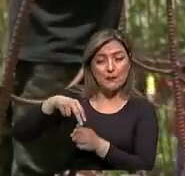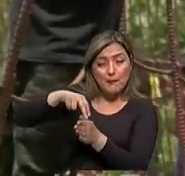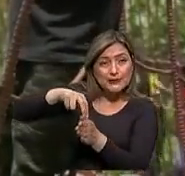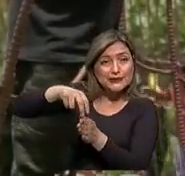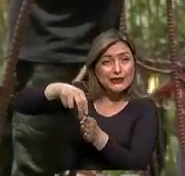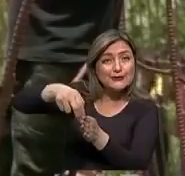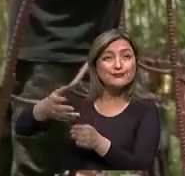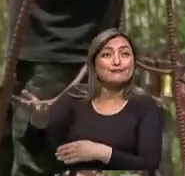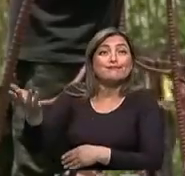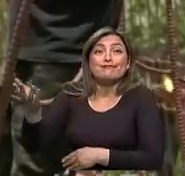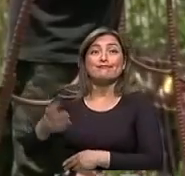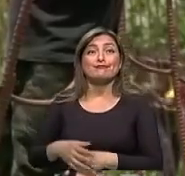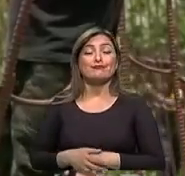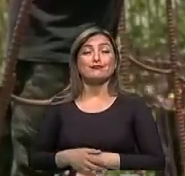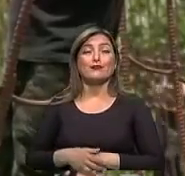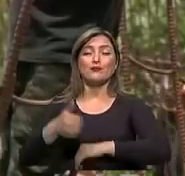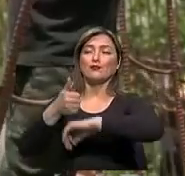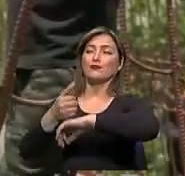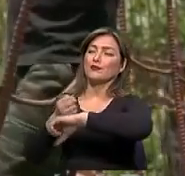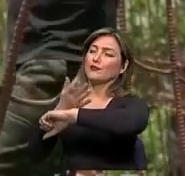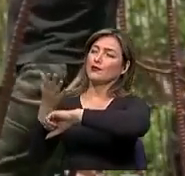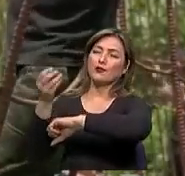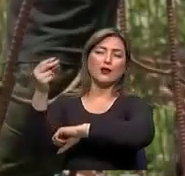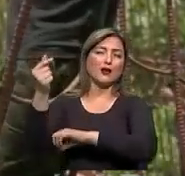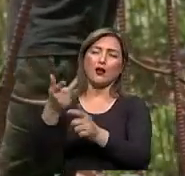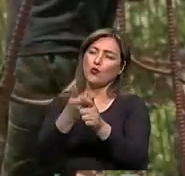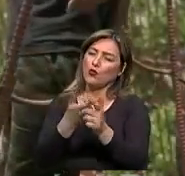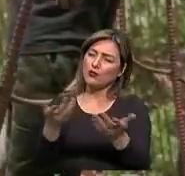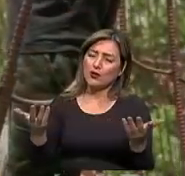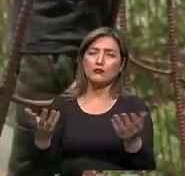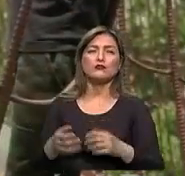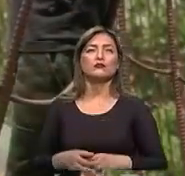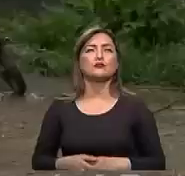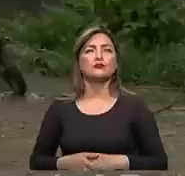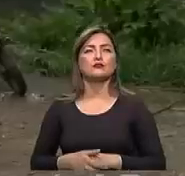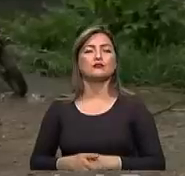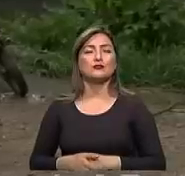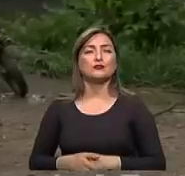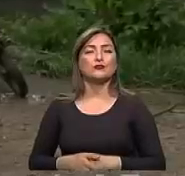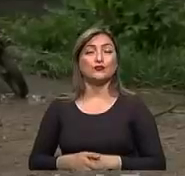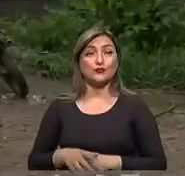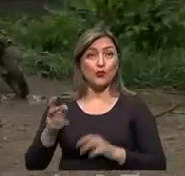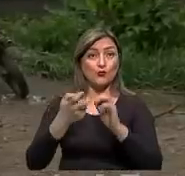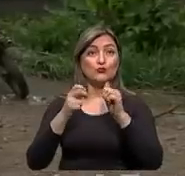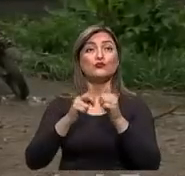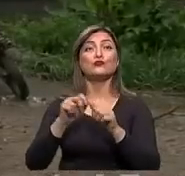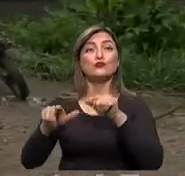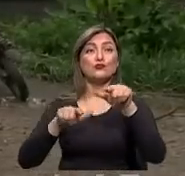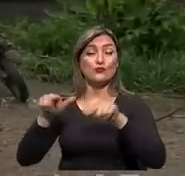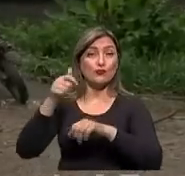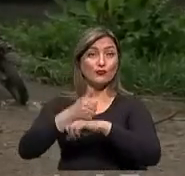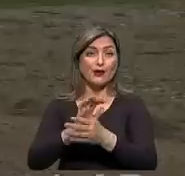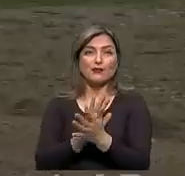por el mismo, por lo que recomiendan a las autoridades tomar acciones para que se reparen la brevedad posible. A pesar de este problema, al lugar no ha